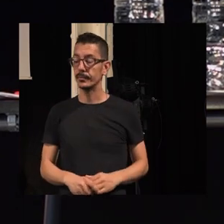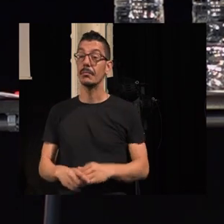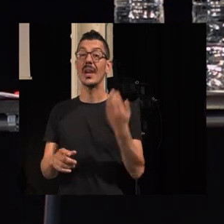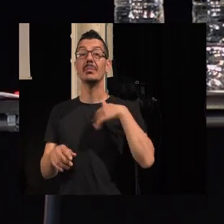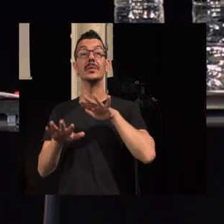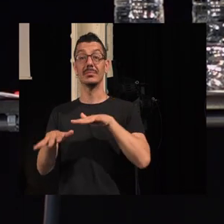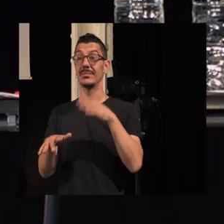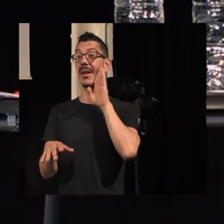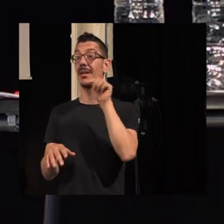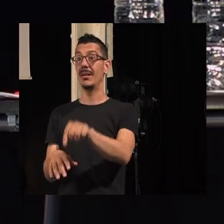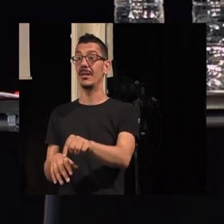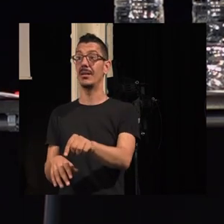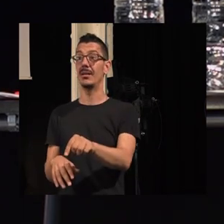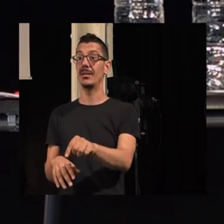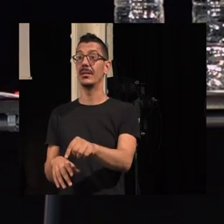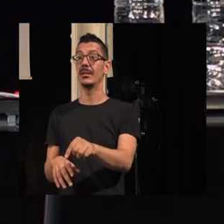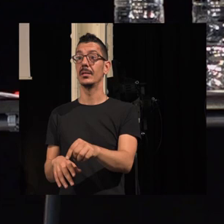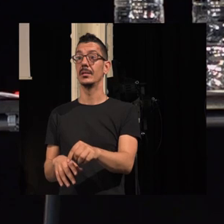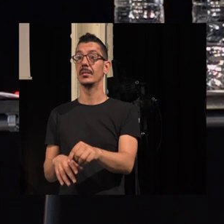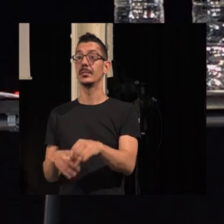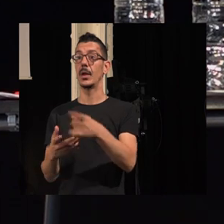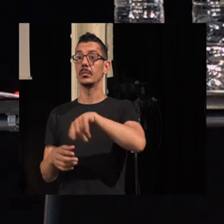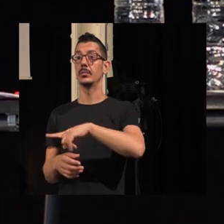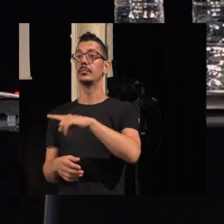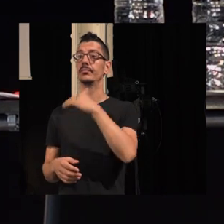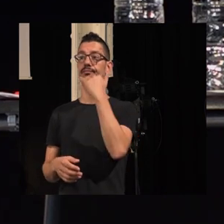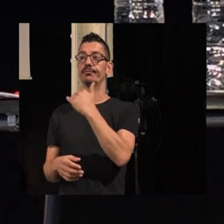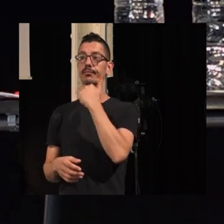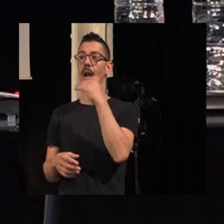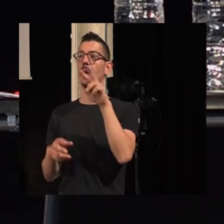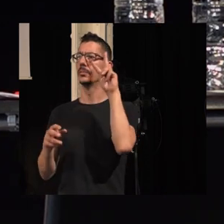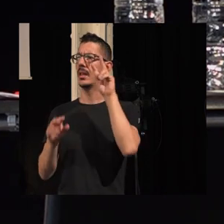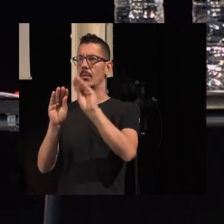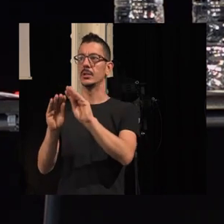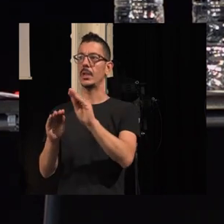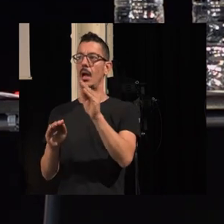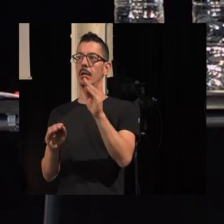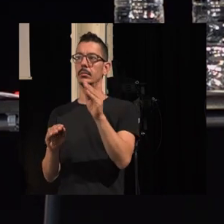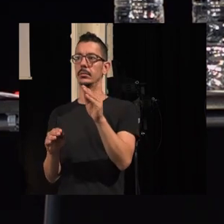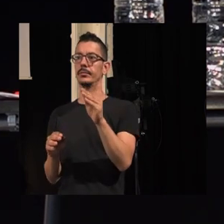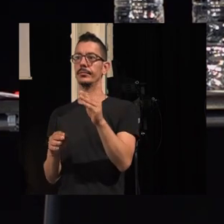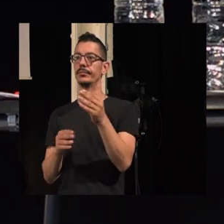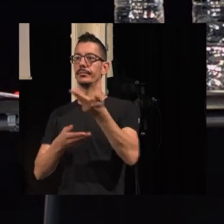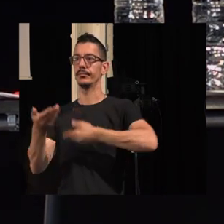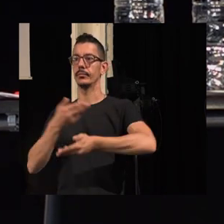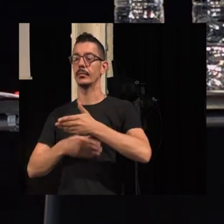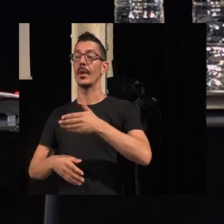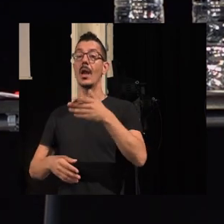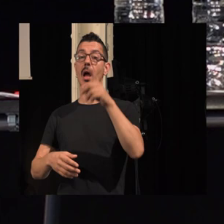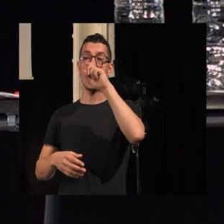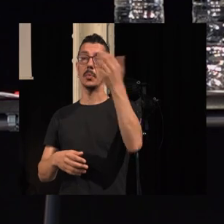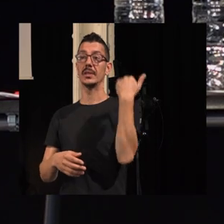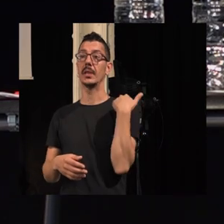apareció una, esto os dirá mucho de vuestra propia experiencia, el año pasado una asociación de empresarios gays